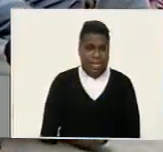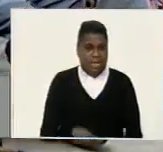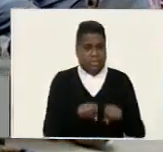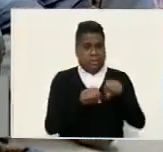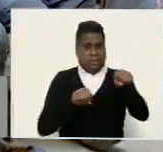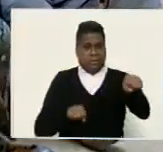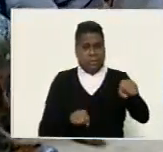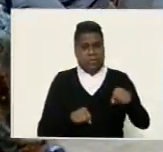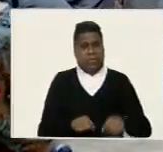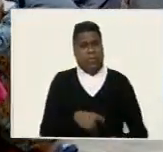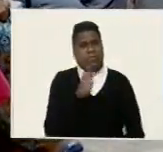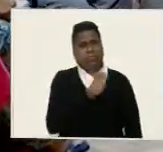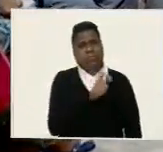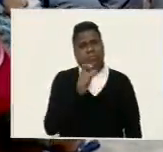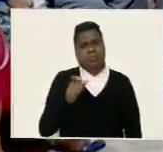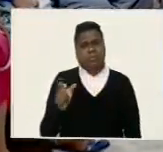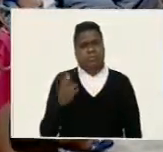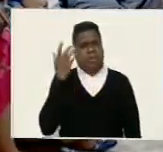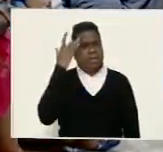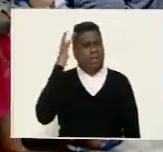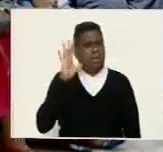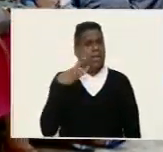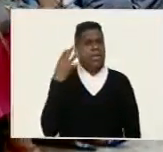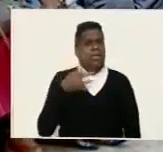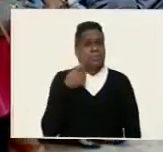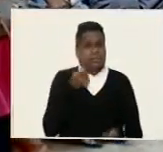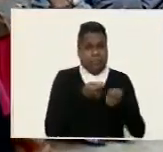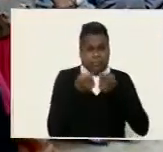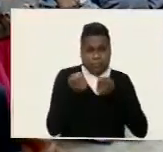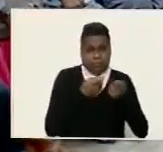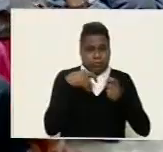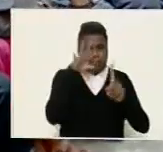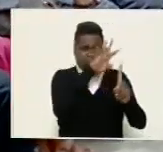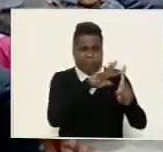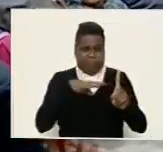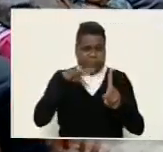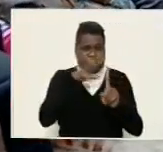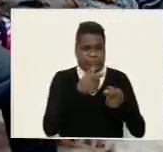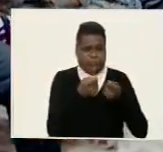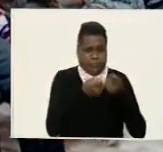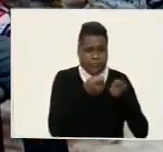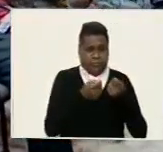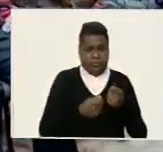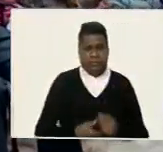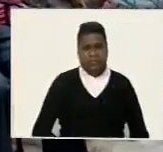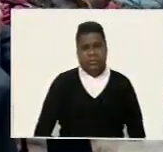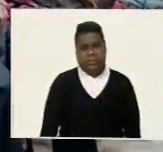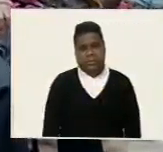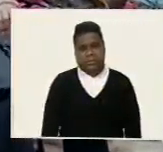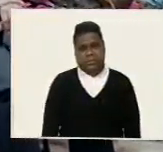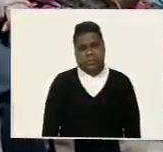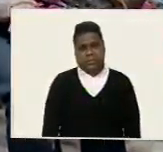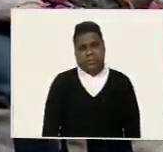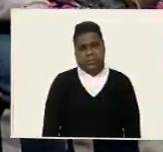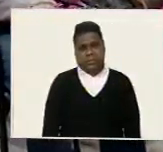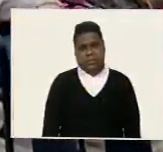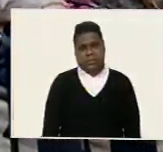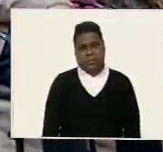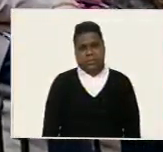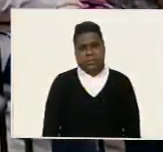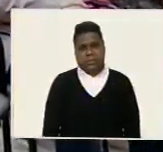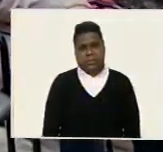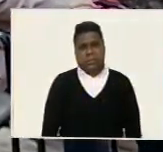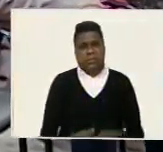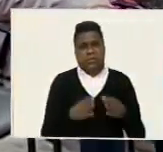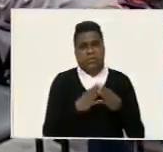gente cree que ahí realmente siempre dominaba el godismo y el conservadorismo, sobre todo por el raizal que dejó